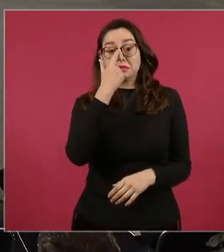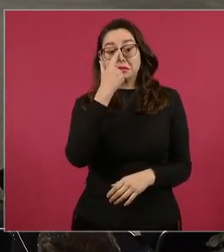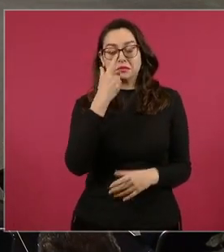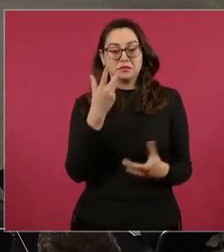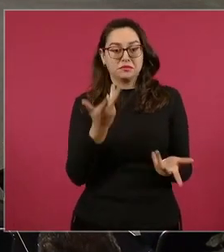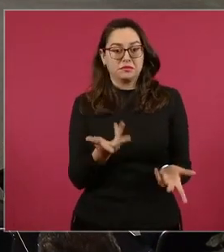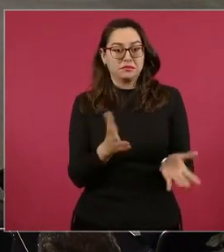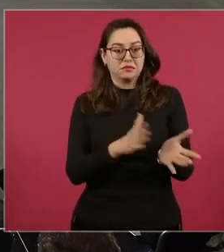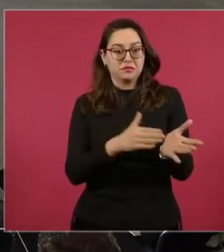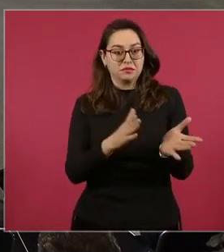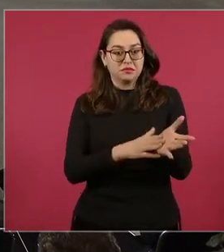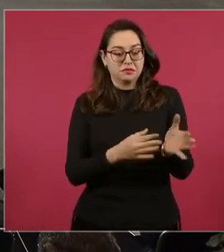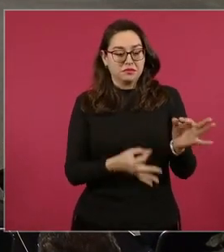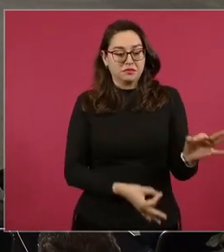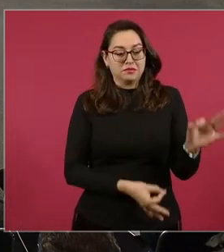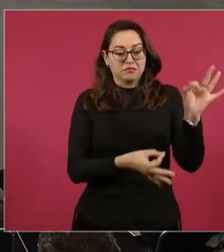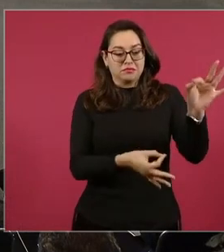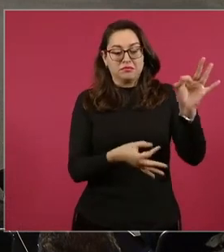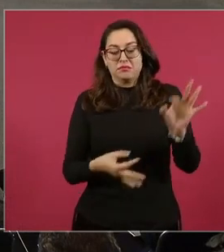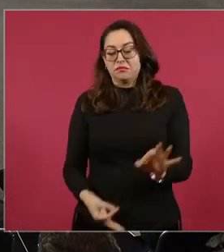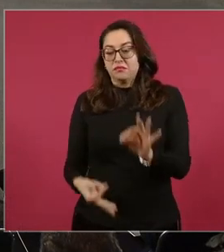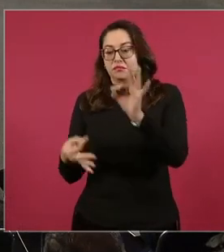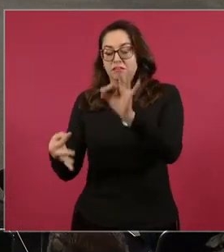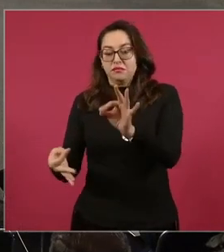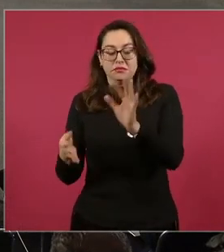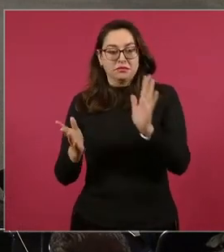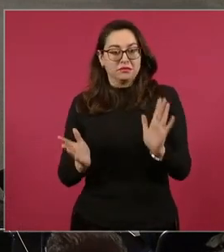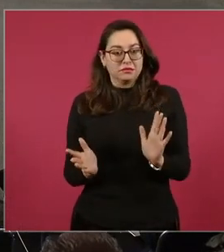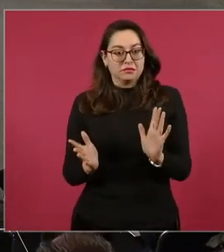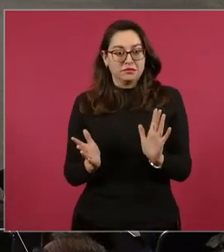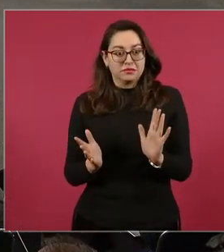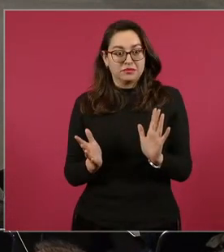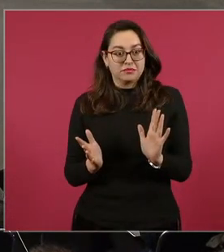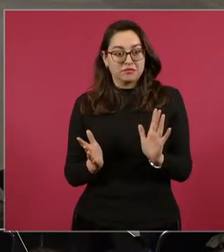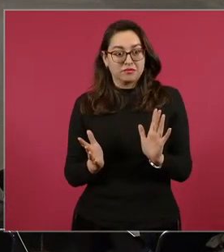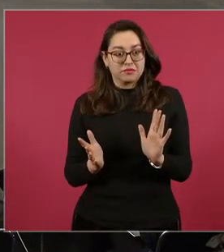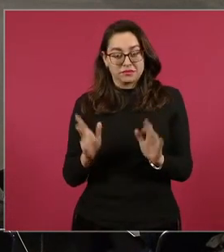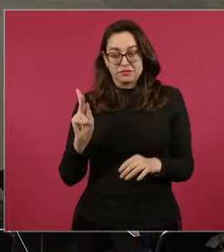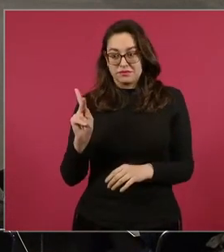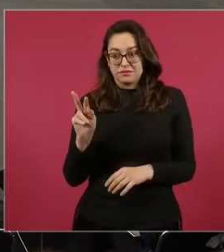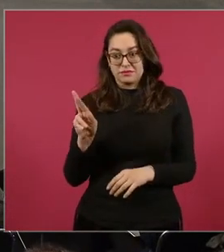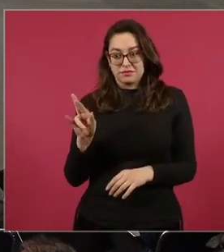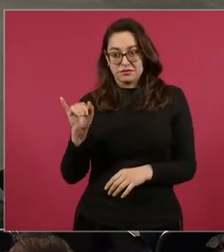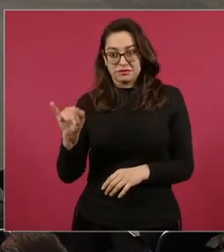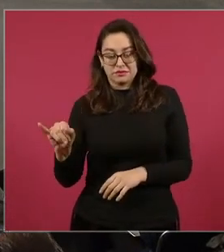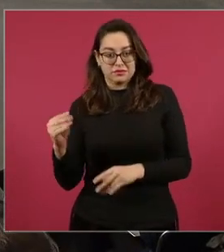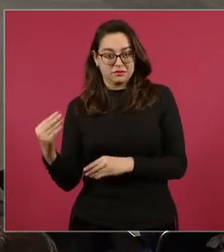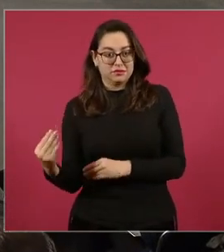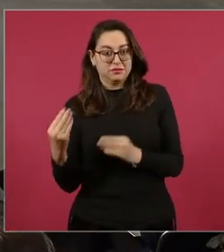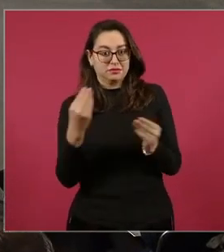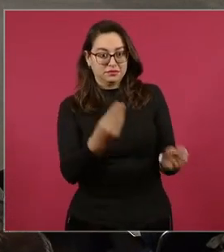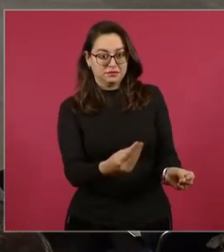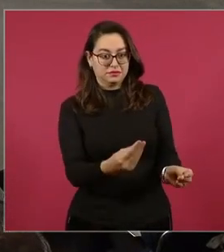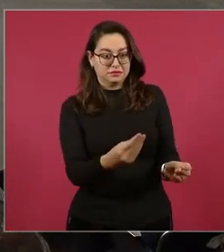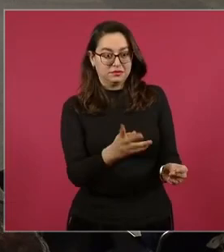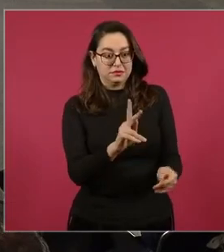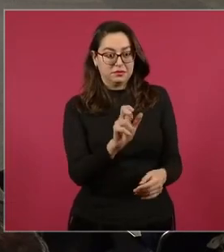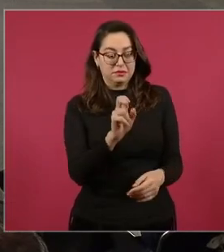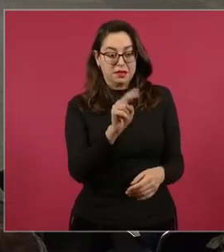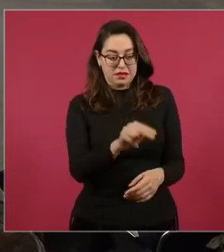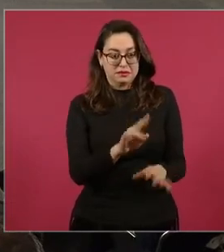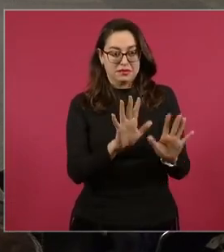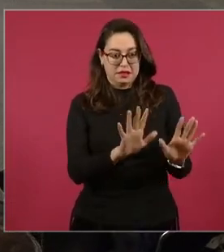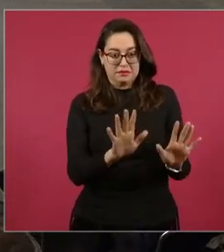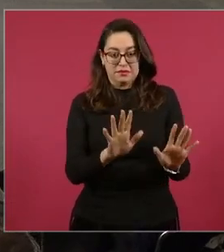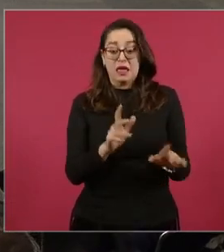entregaba, le debía entregar el PRI, ¿así es? Al PAN. Al PAN, en Coahuila.